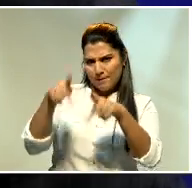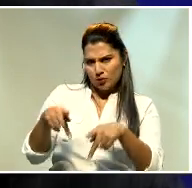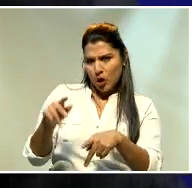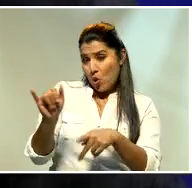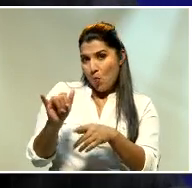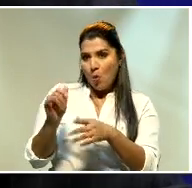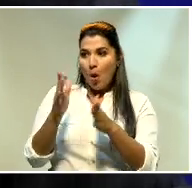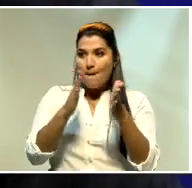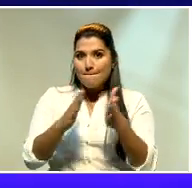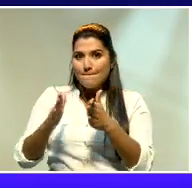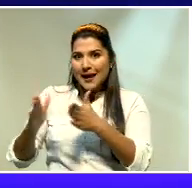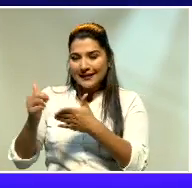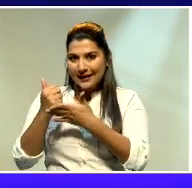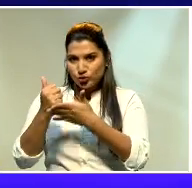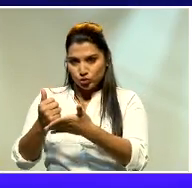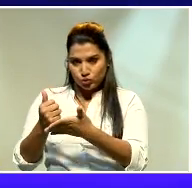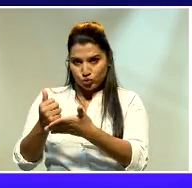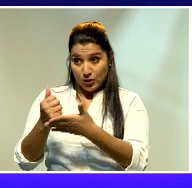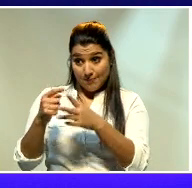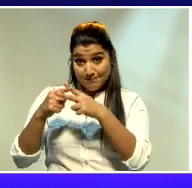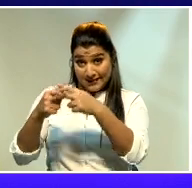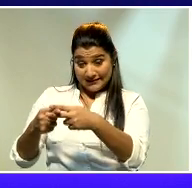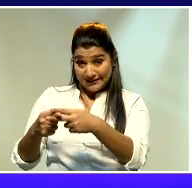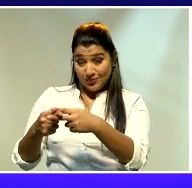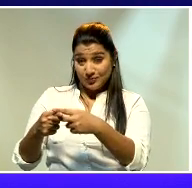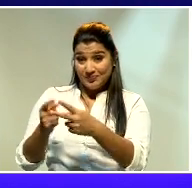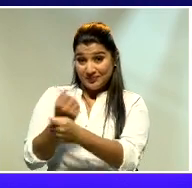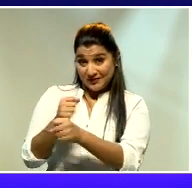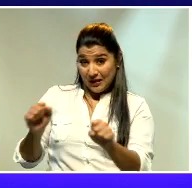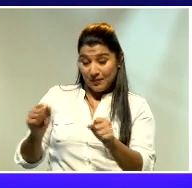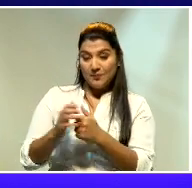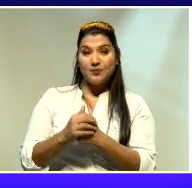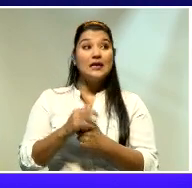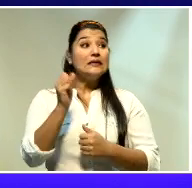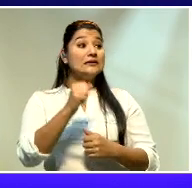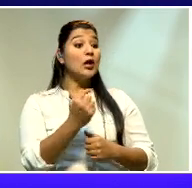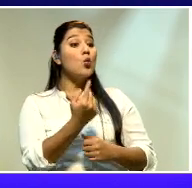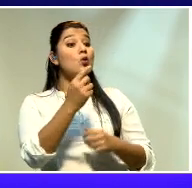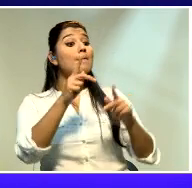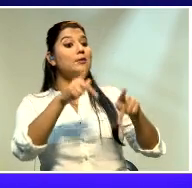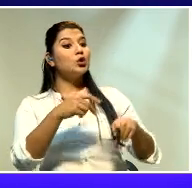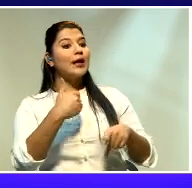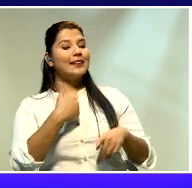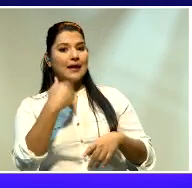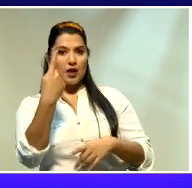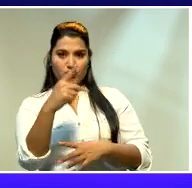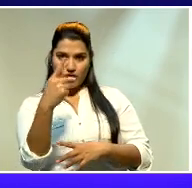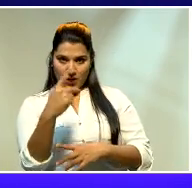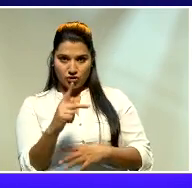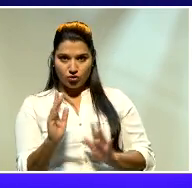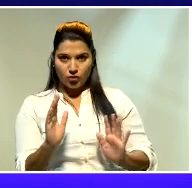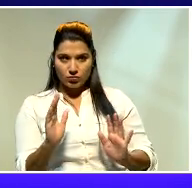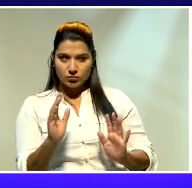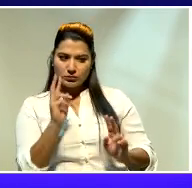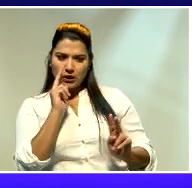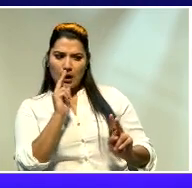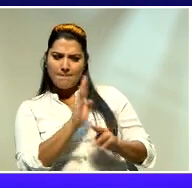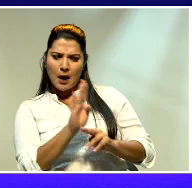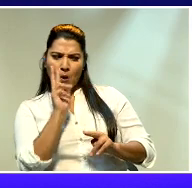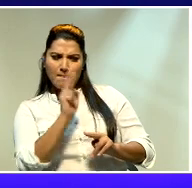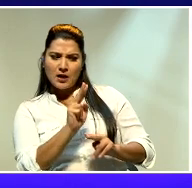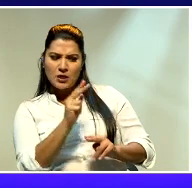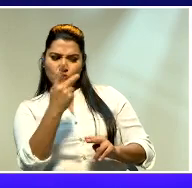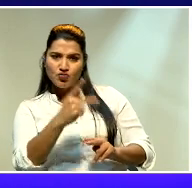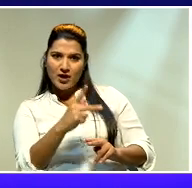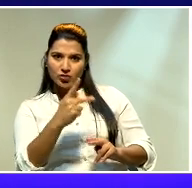de salvamento. Eso le iba a decir, porque en realidad a una persona que tiene riesgo, que es riesgoso prestarle, le hacemos un